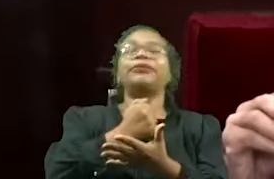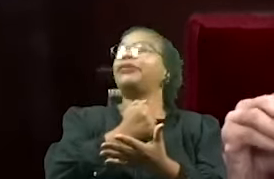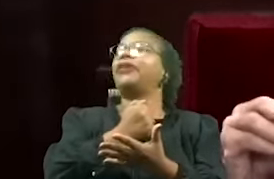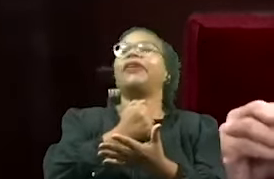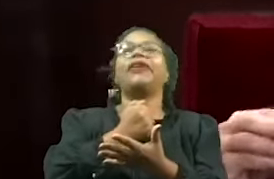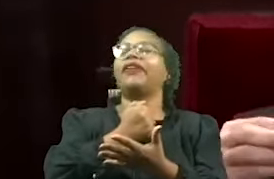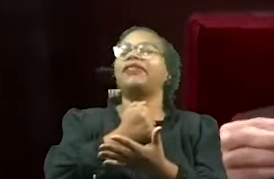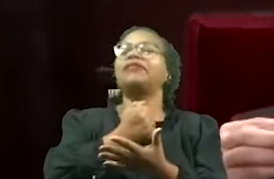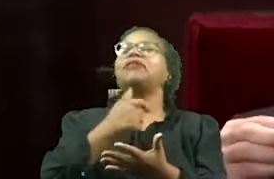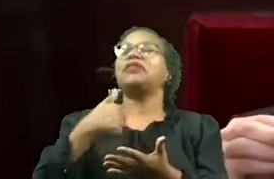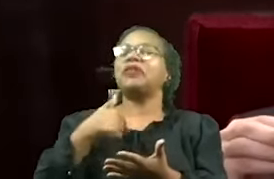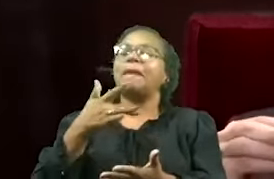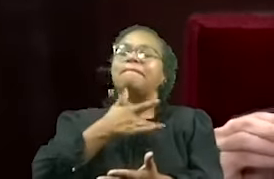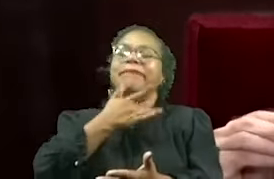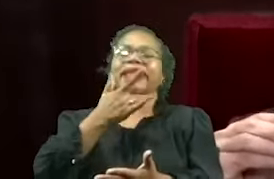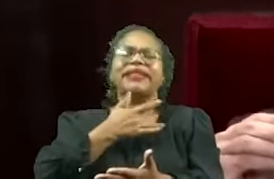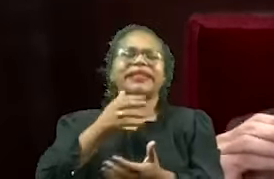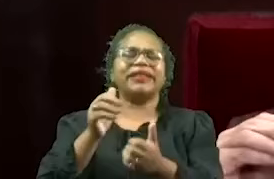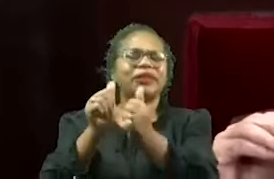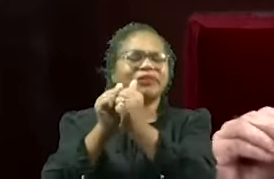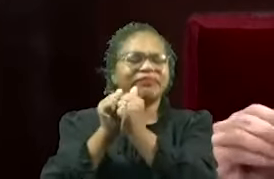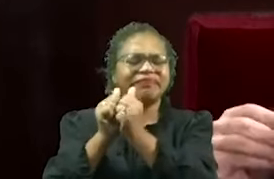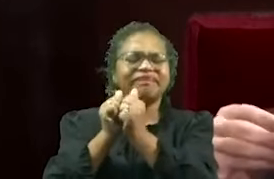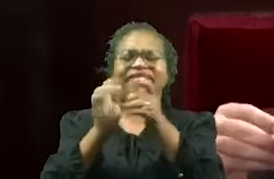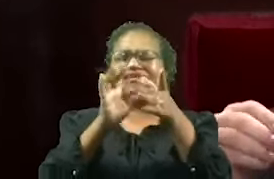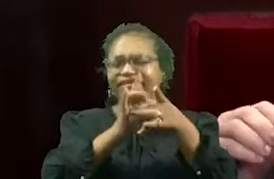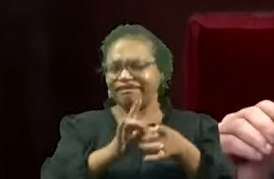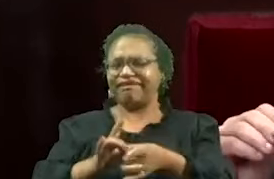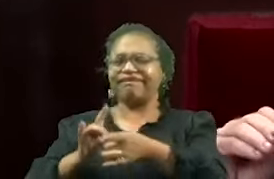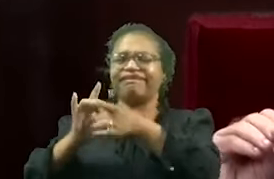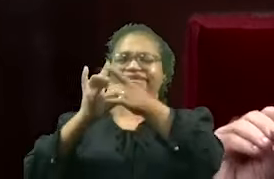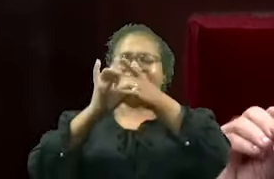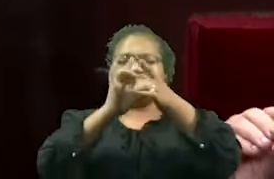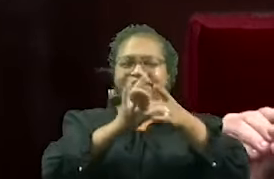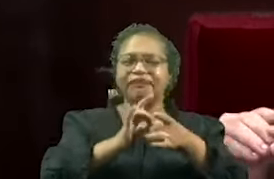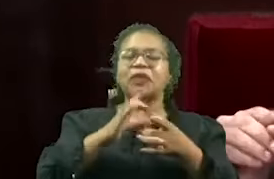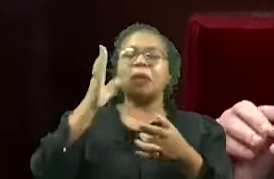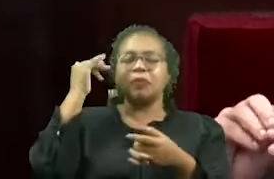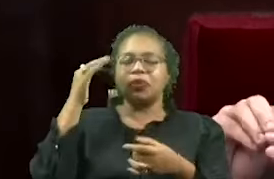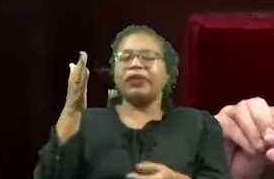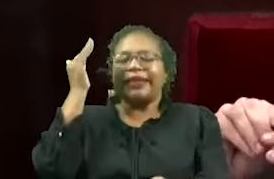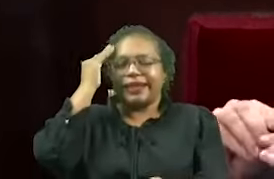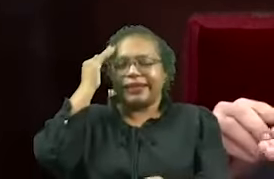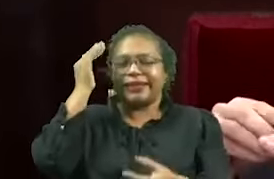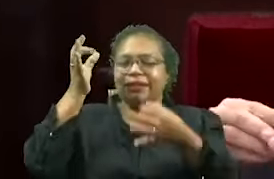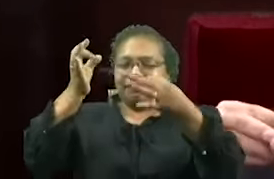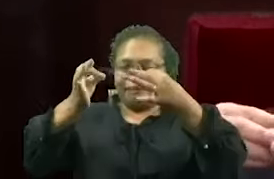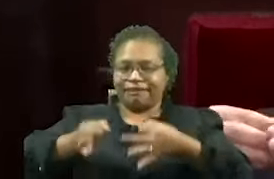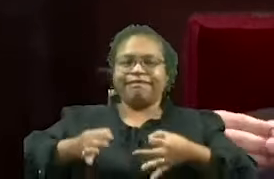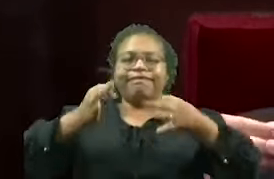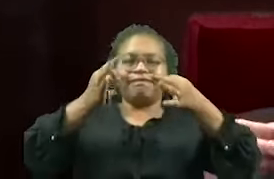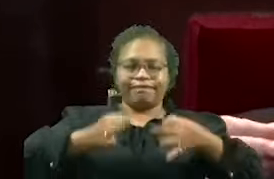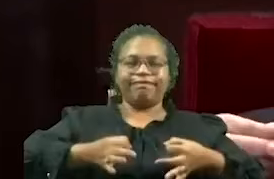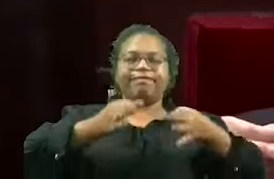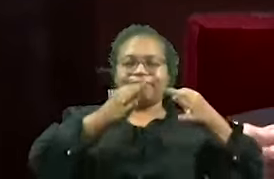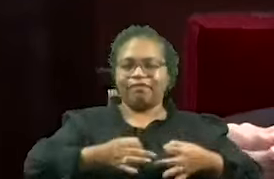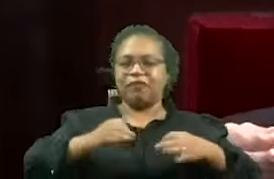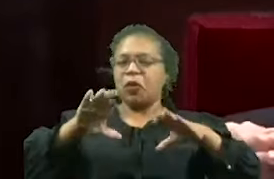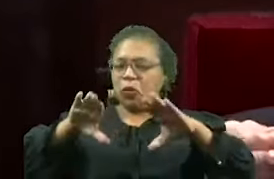acompañado que nunca porque estoy convencido que en estas decisiones me acompaña la mayoría del